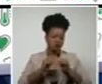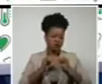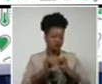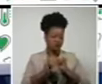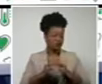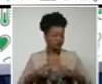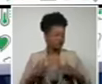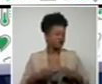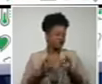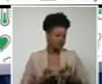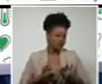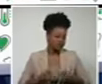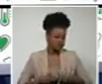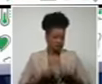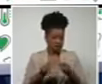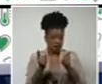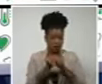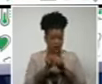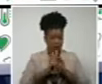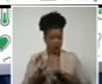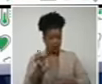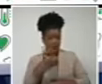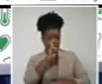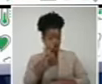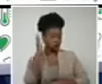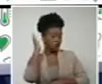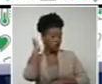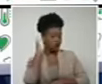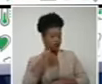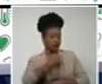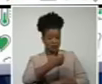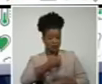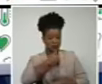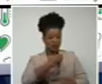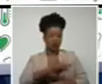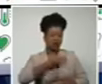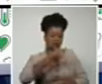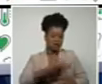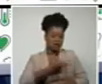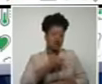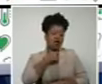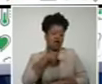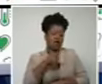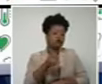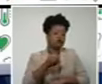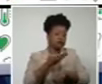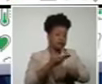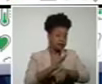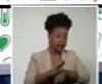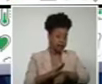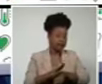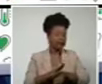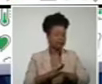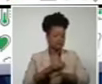un resumen una vez terminada la conferencia de prensa, por si usted llegó tarde a la transmisión, por si usted decidió hoy sábado, digamos